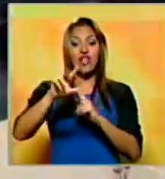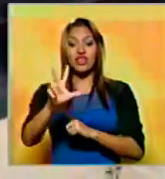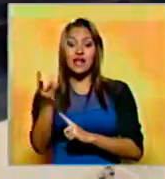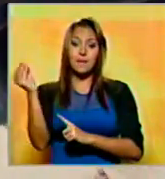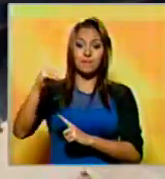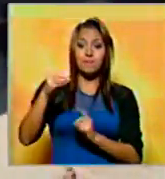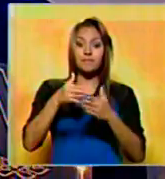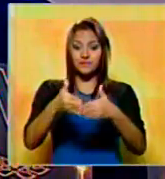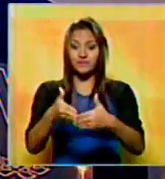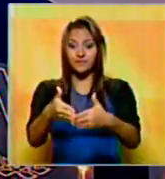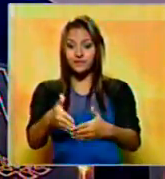buques más